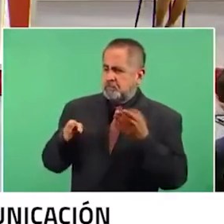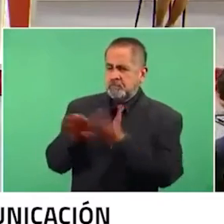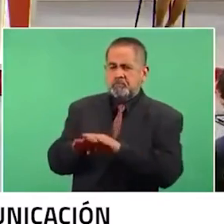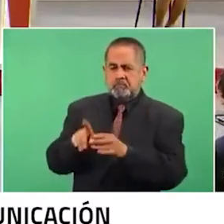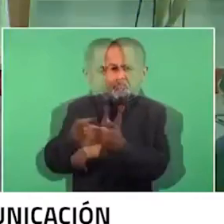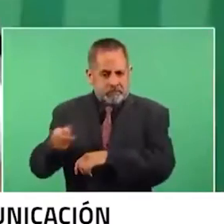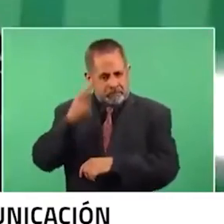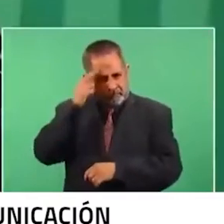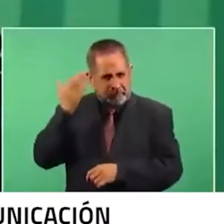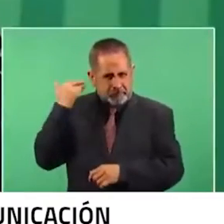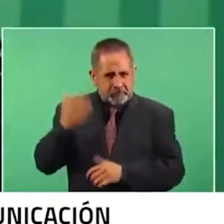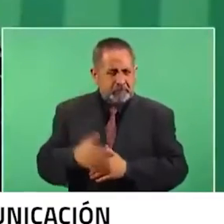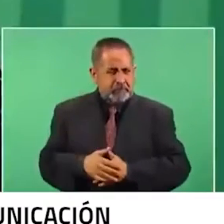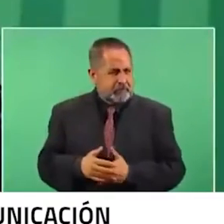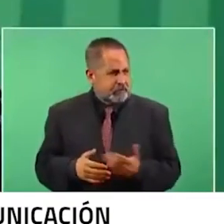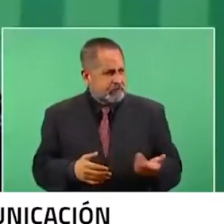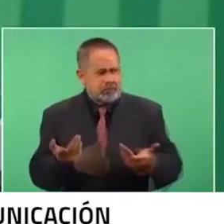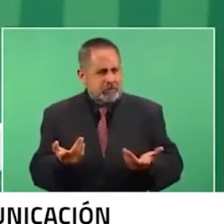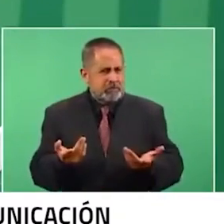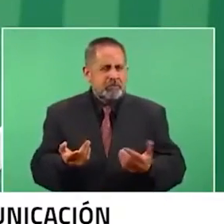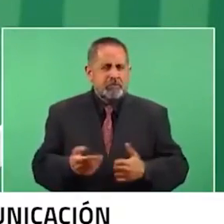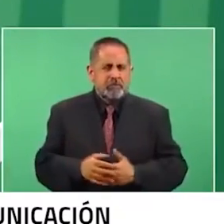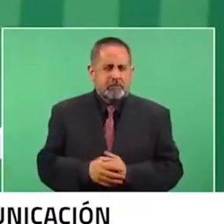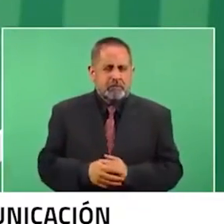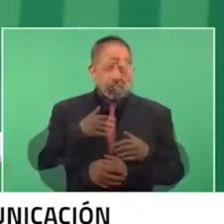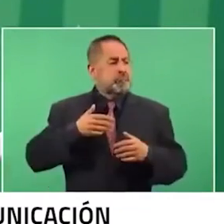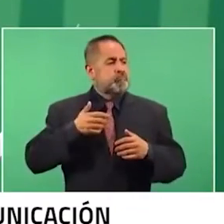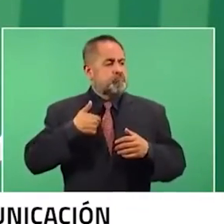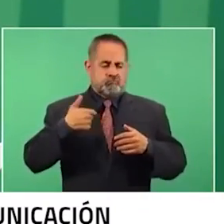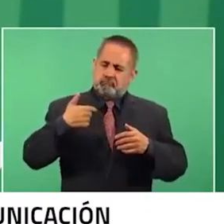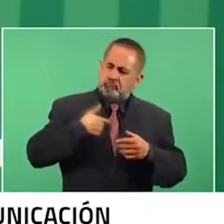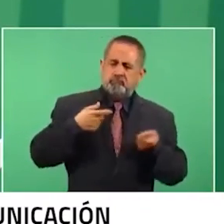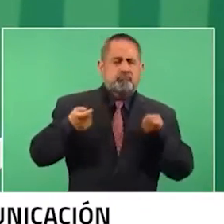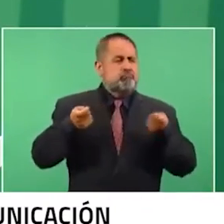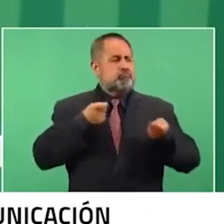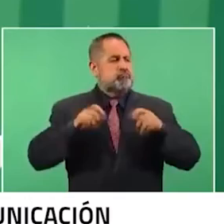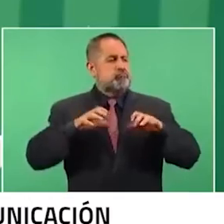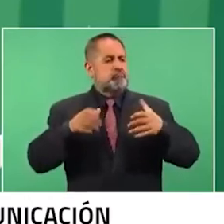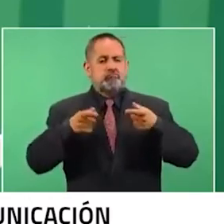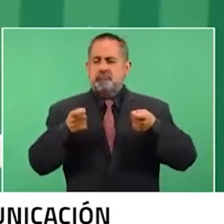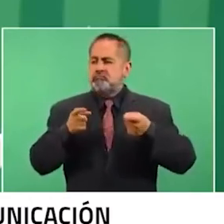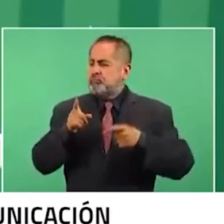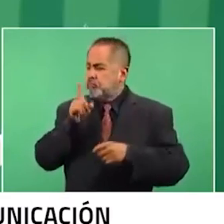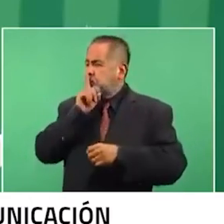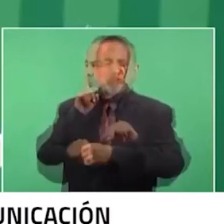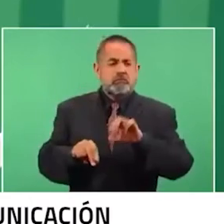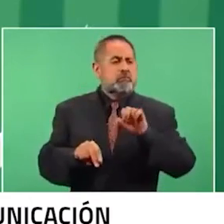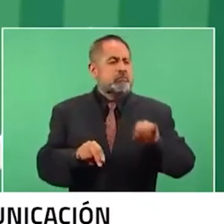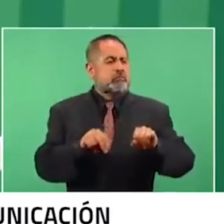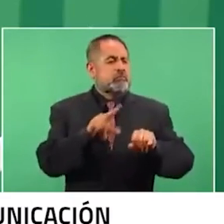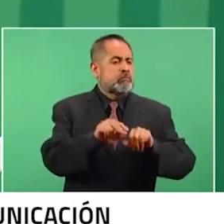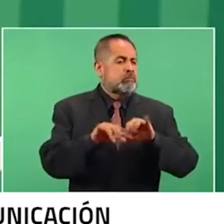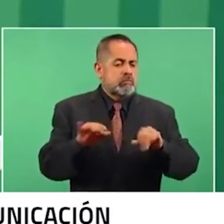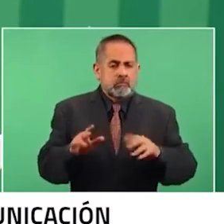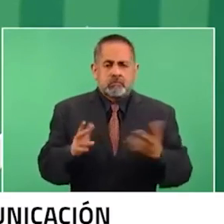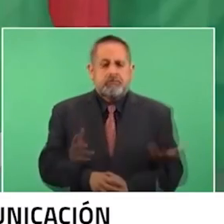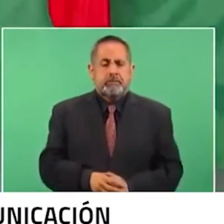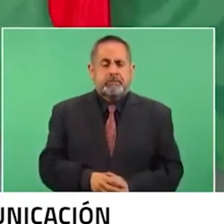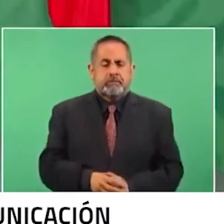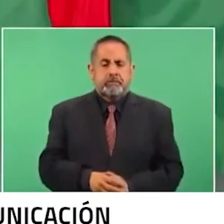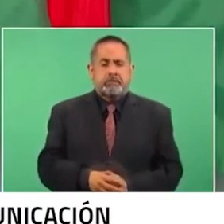eeuu quienes son ellos se erigen en los grandes censores del mundo y la libertad